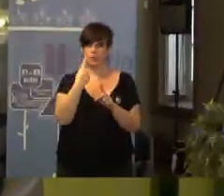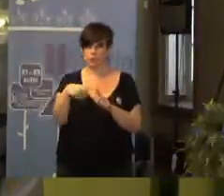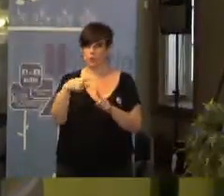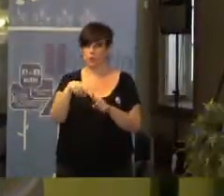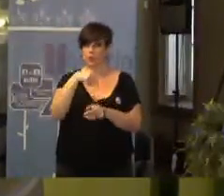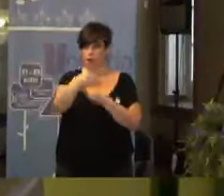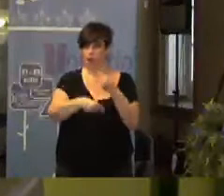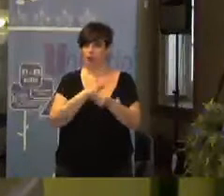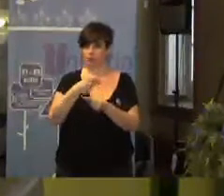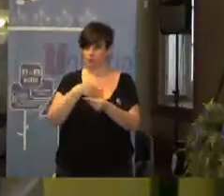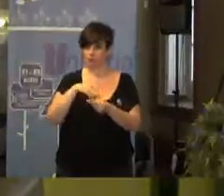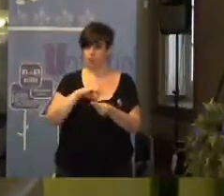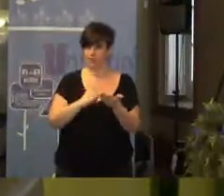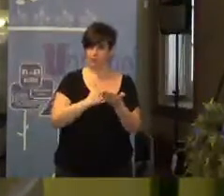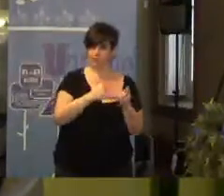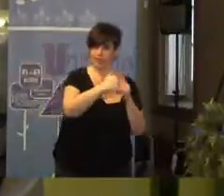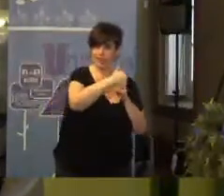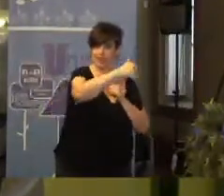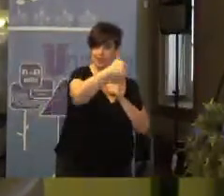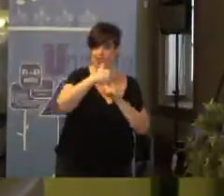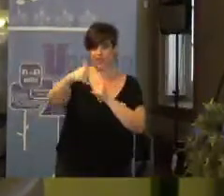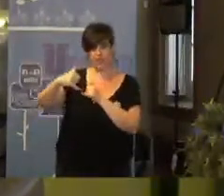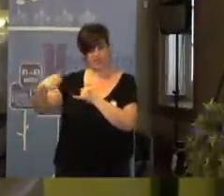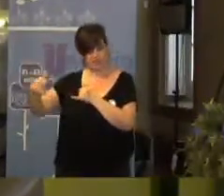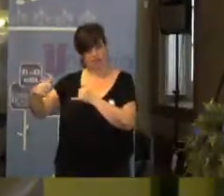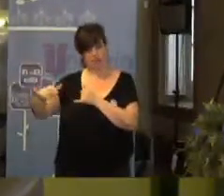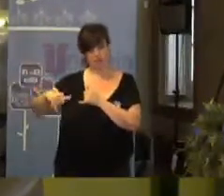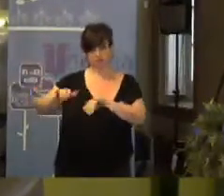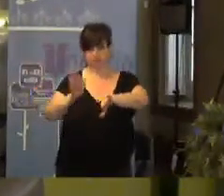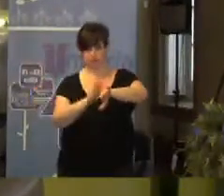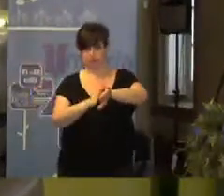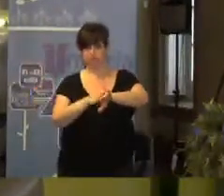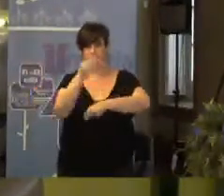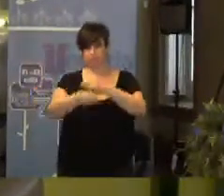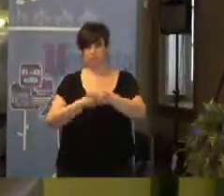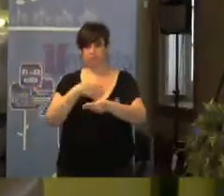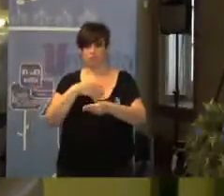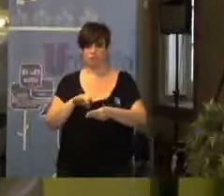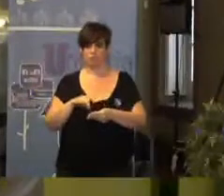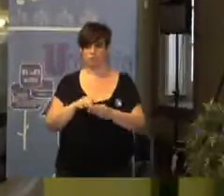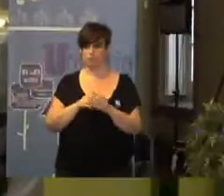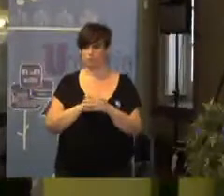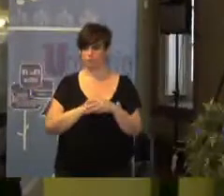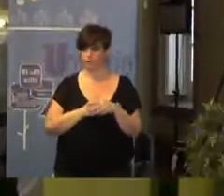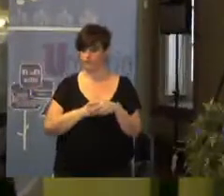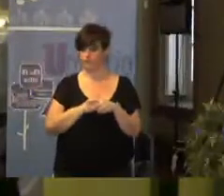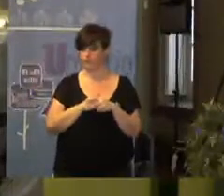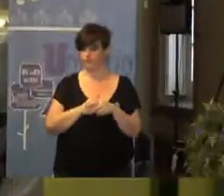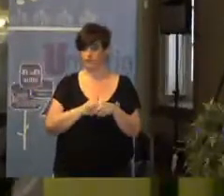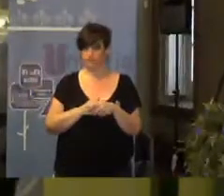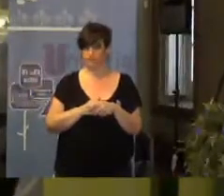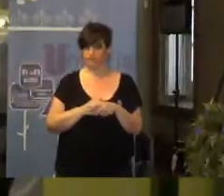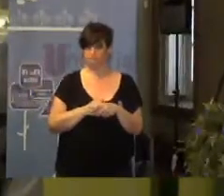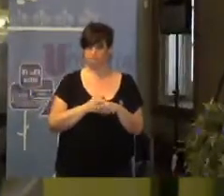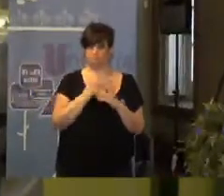plantexamentos ou liñas de actuación conxuntas por parte da esquerda a respecto de identificar 4, 5, 10 asuntos